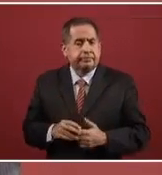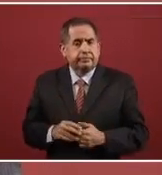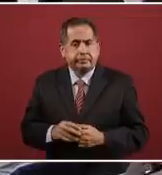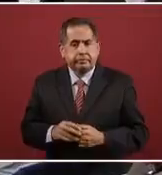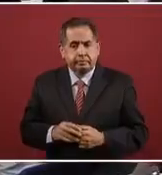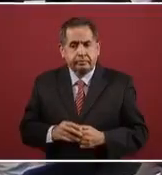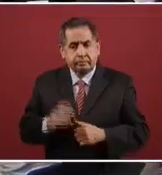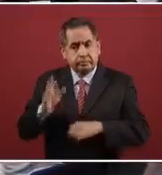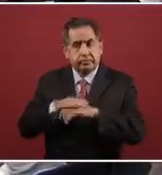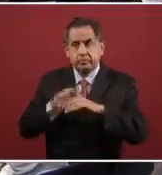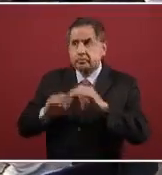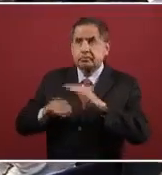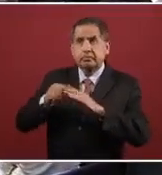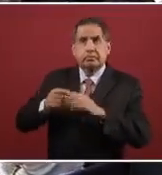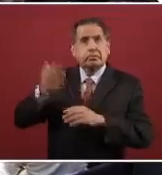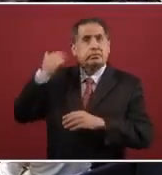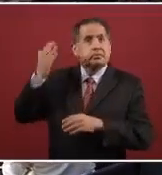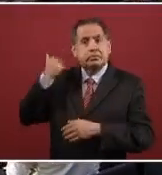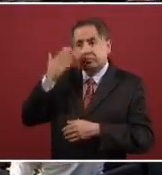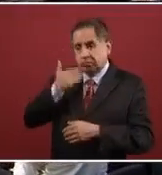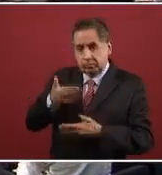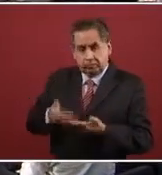el más alto de la historia.